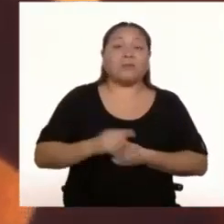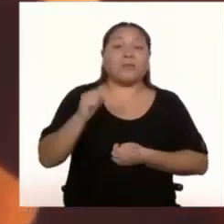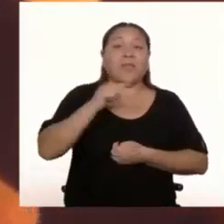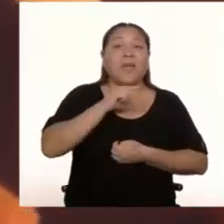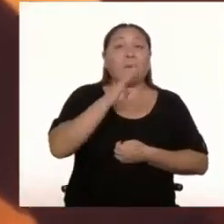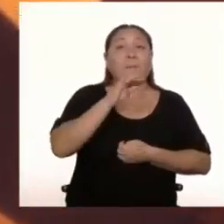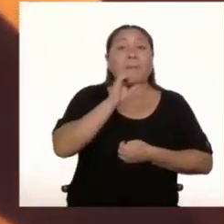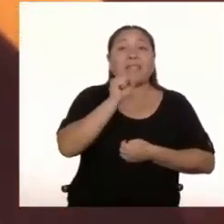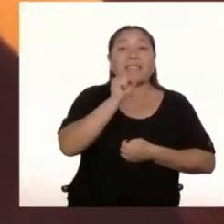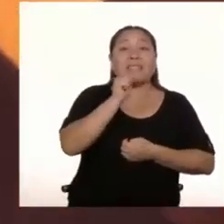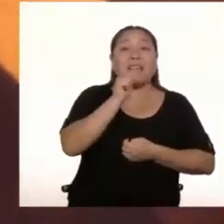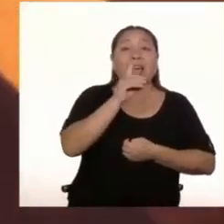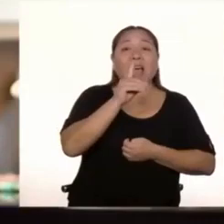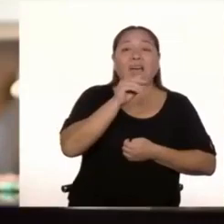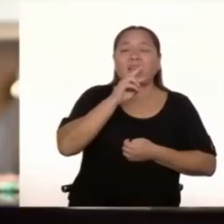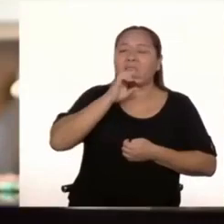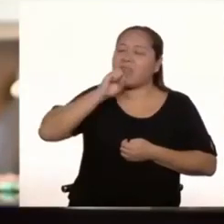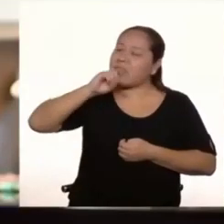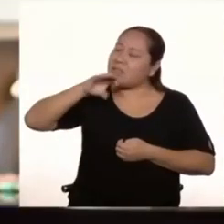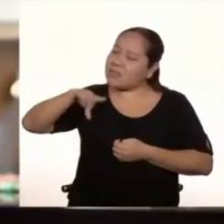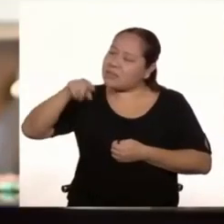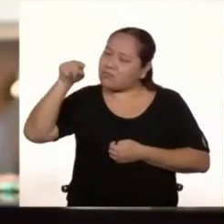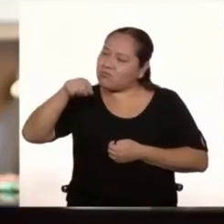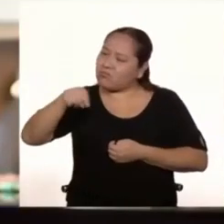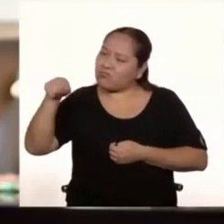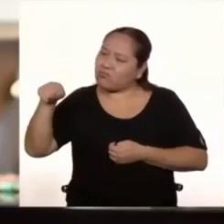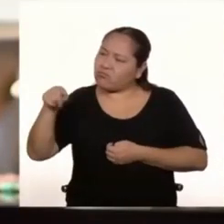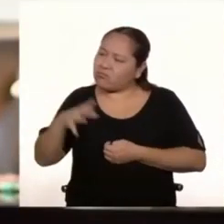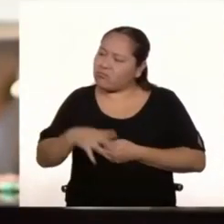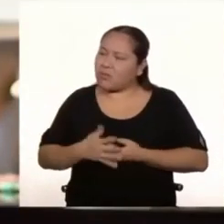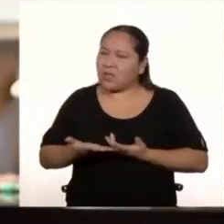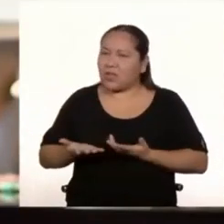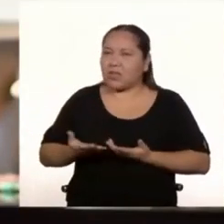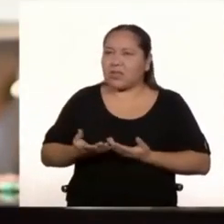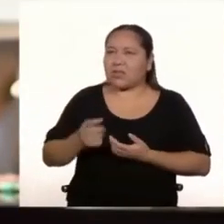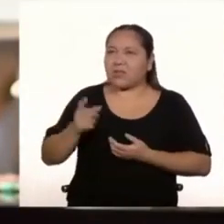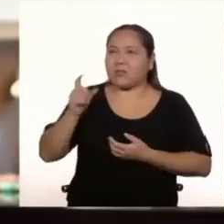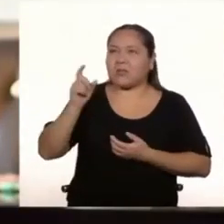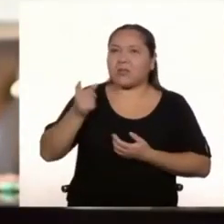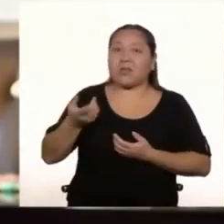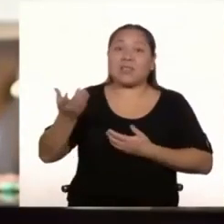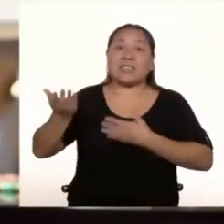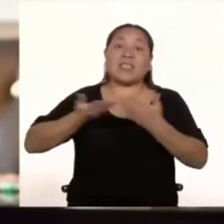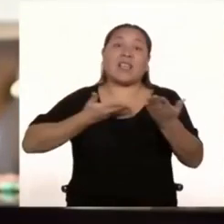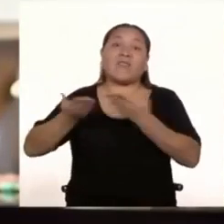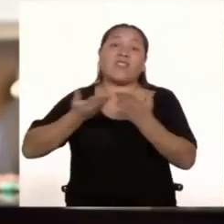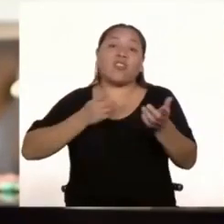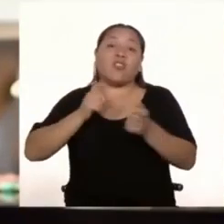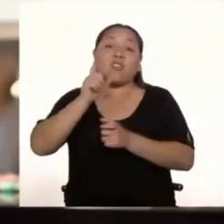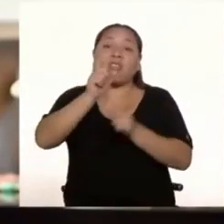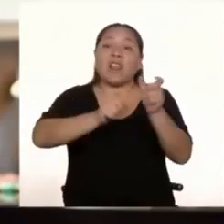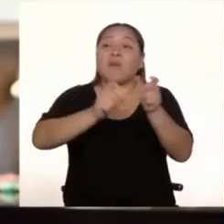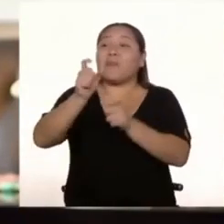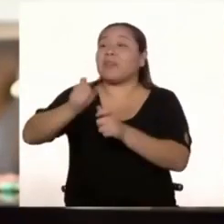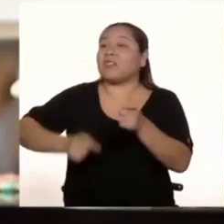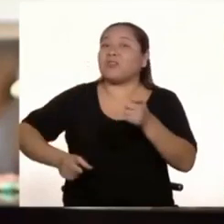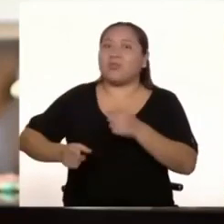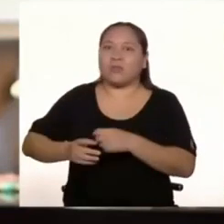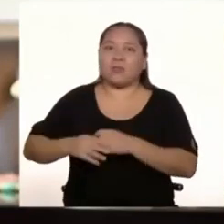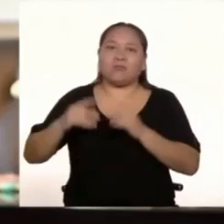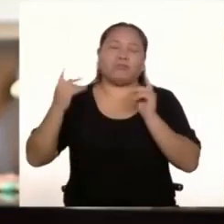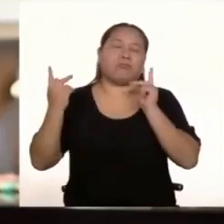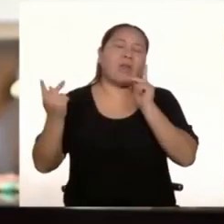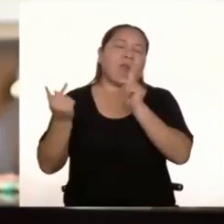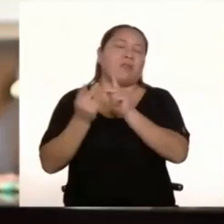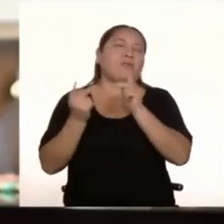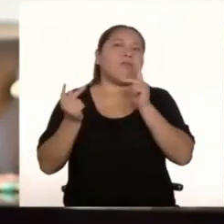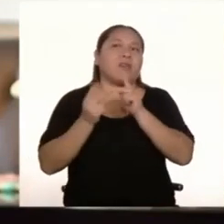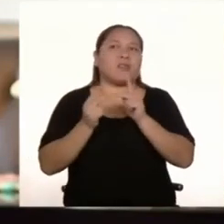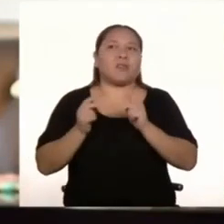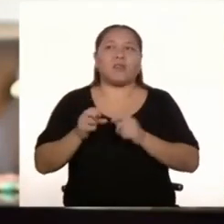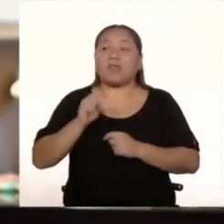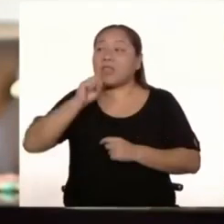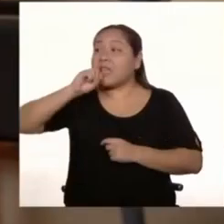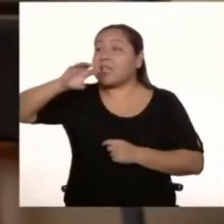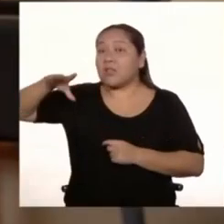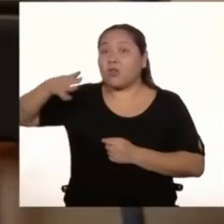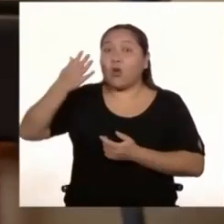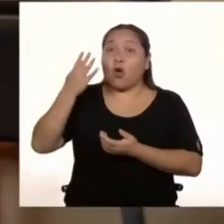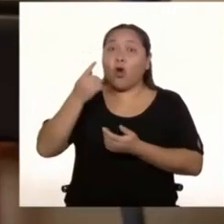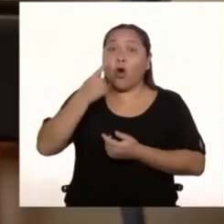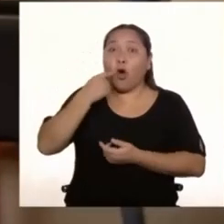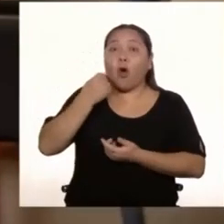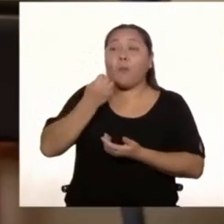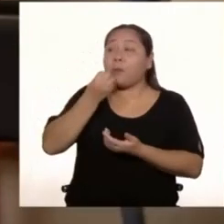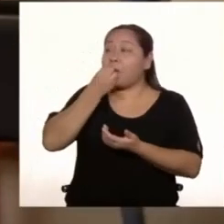lindas con él, ¿no? Es un hombre que digamos que sería el servidor público por excelencia, ¿no? Y dice, es un hombre bueno,